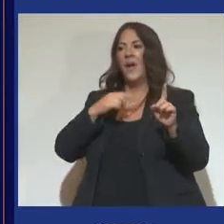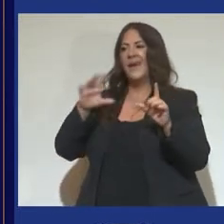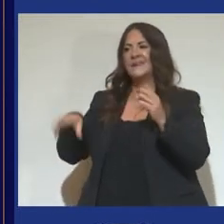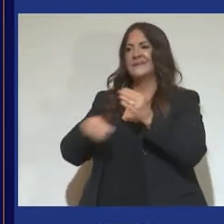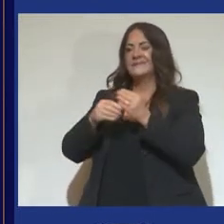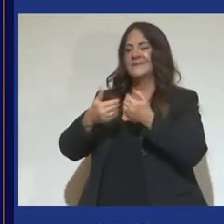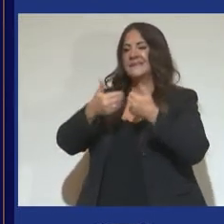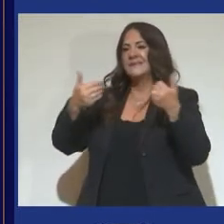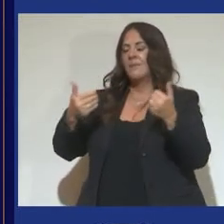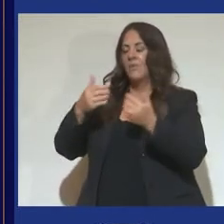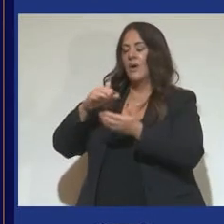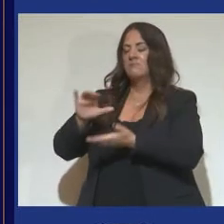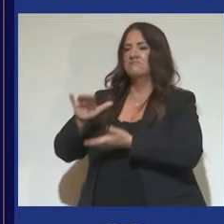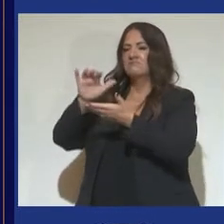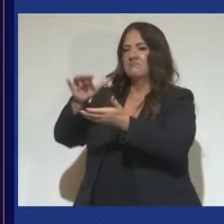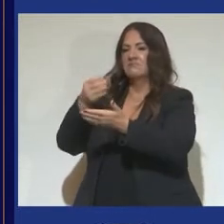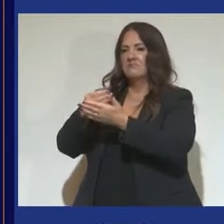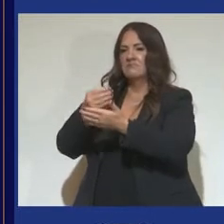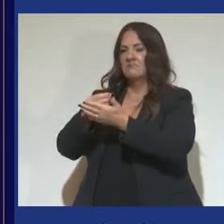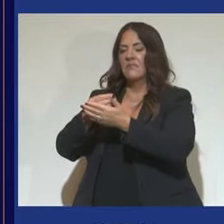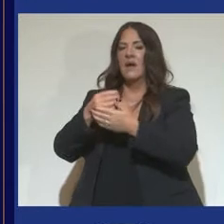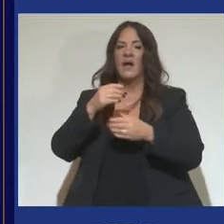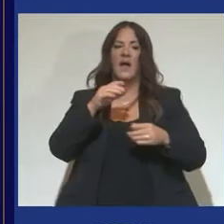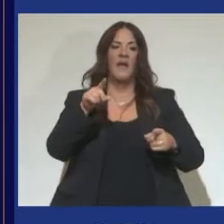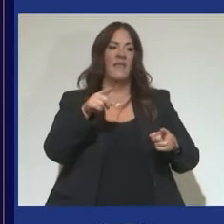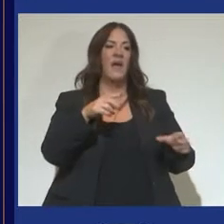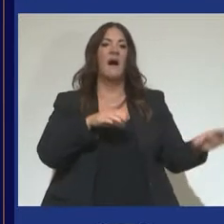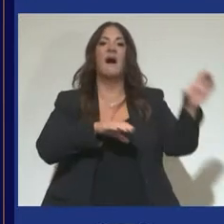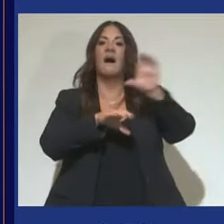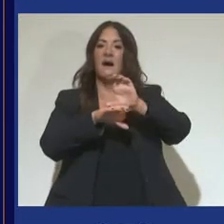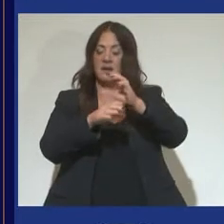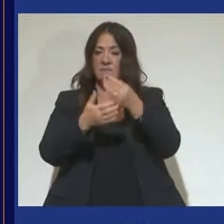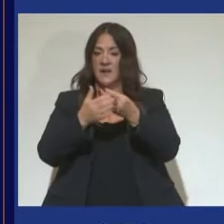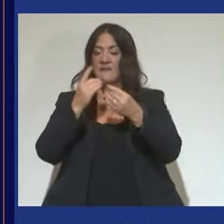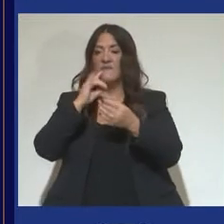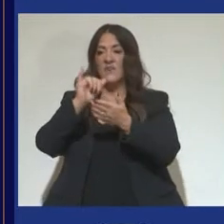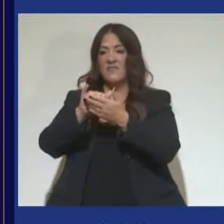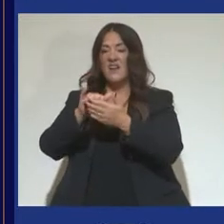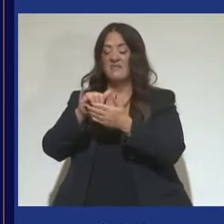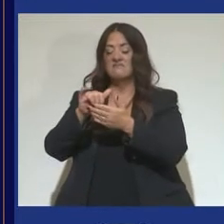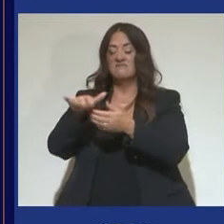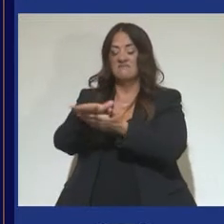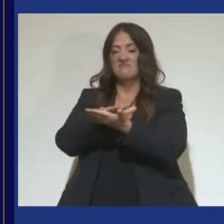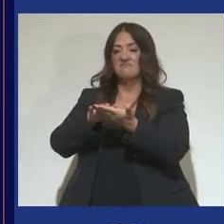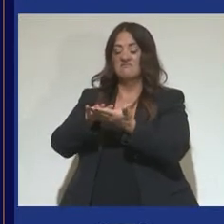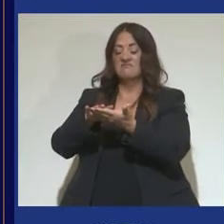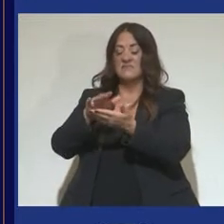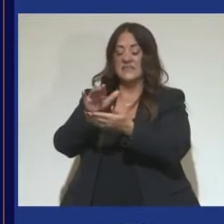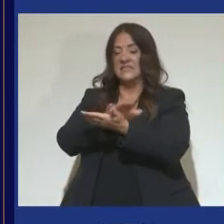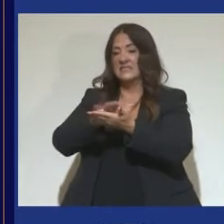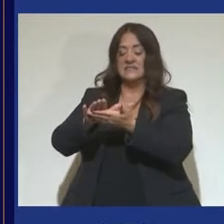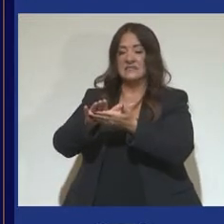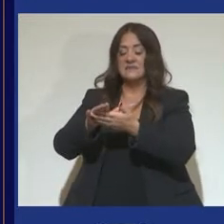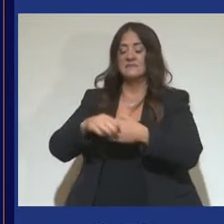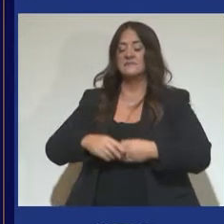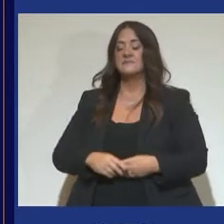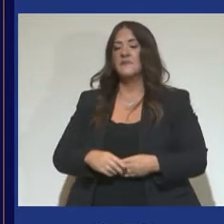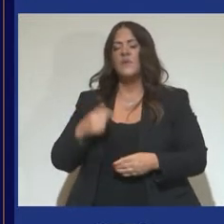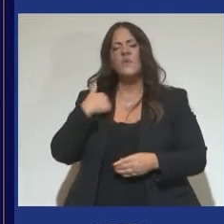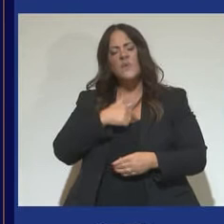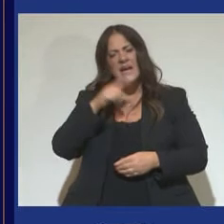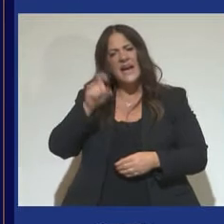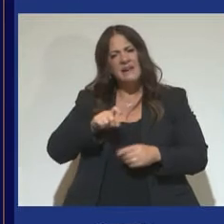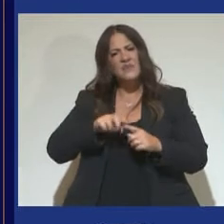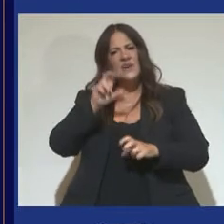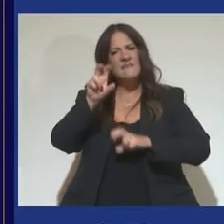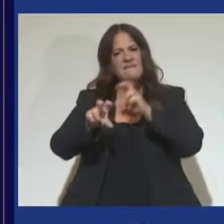pero tiene que haber otros más no solamente excite con 47.9 millones pero tenemos que